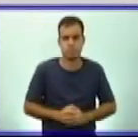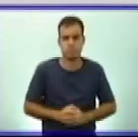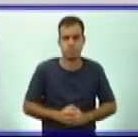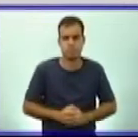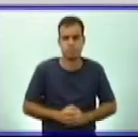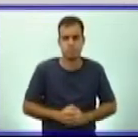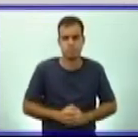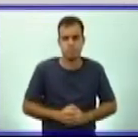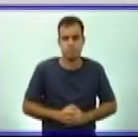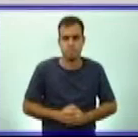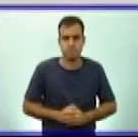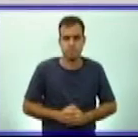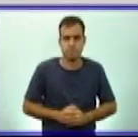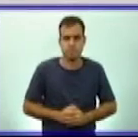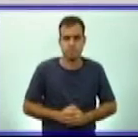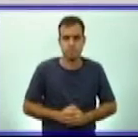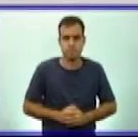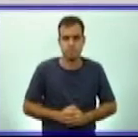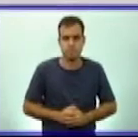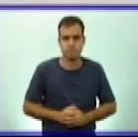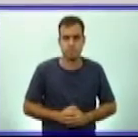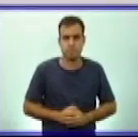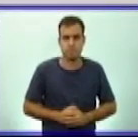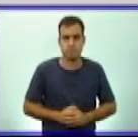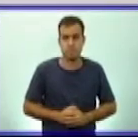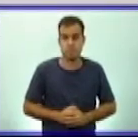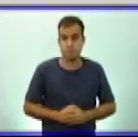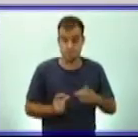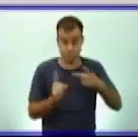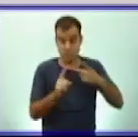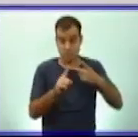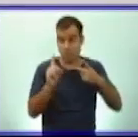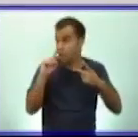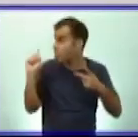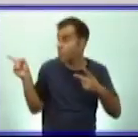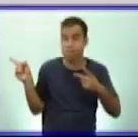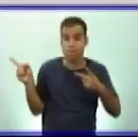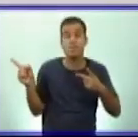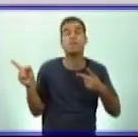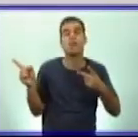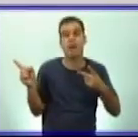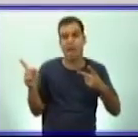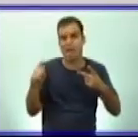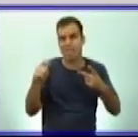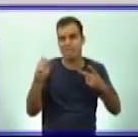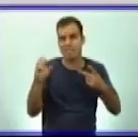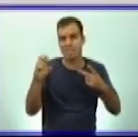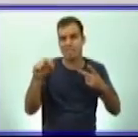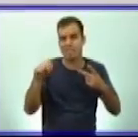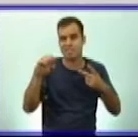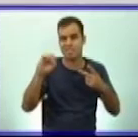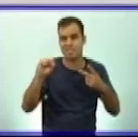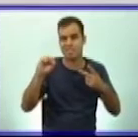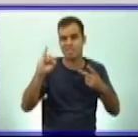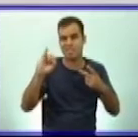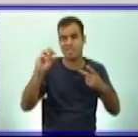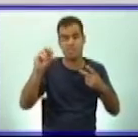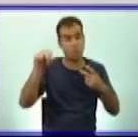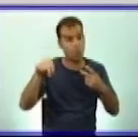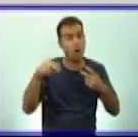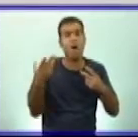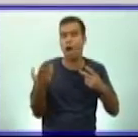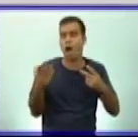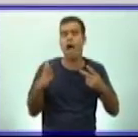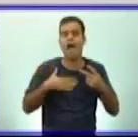instrumento voltímetro está conectado al generador, entonces la tensión que indica el instrumento responde al valor de la